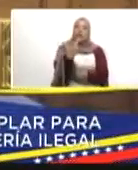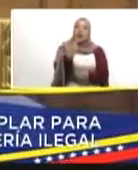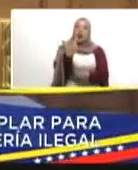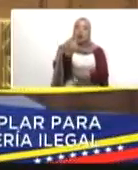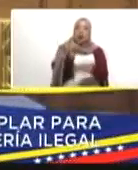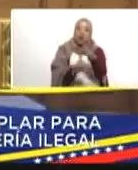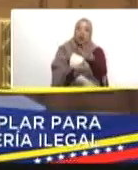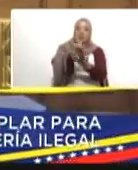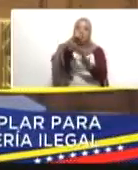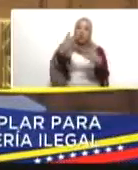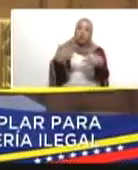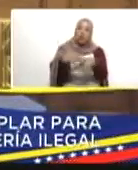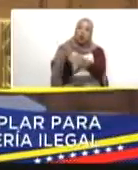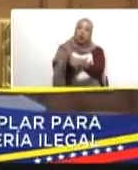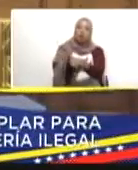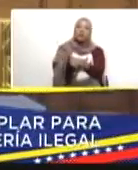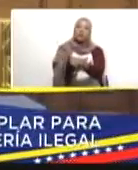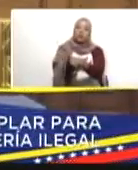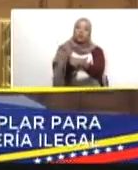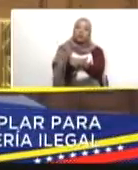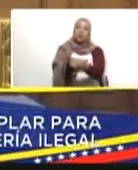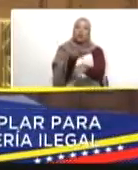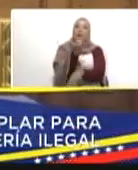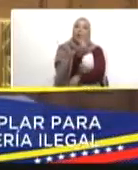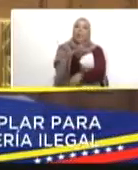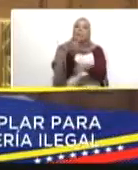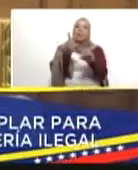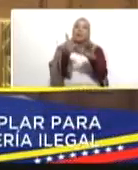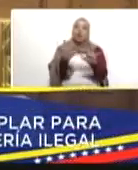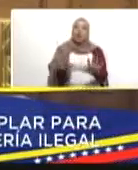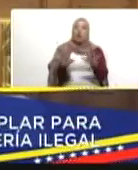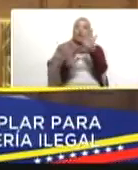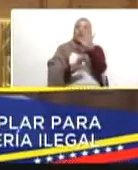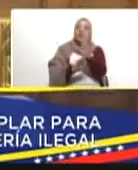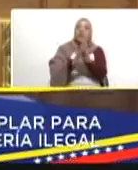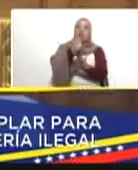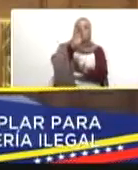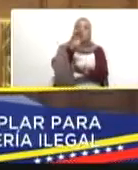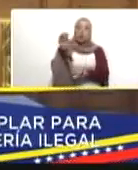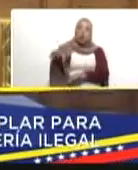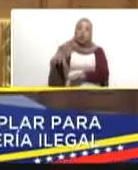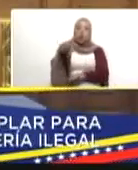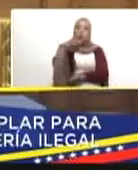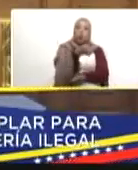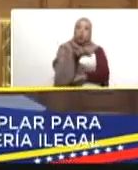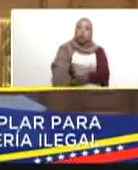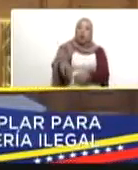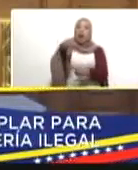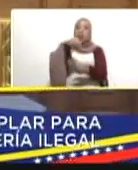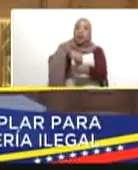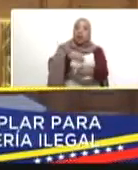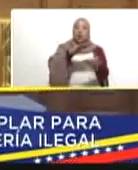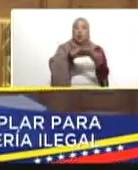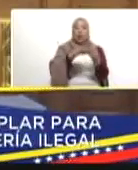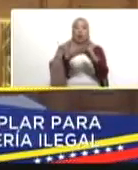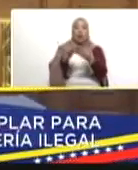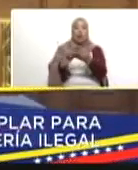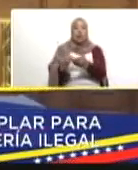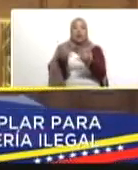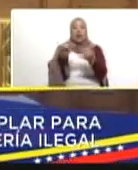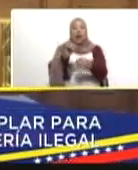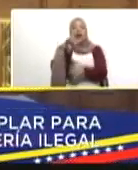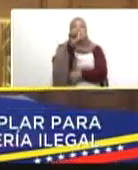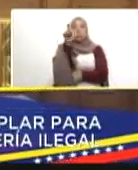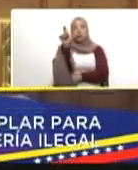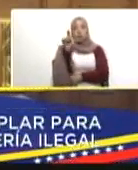desarrollo integral Adi y 28 sectores de desarrollo integral desplegados en la zona de